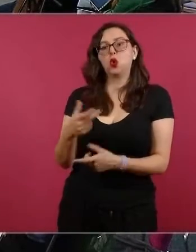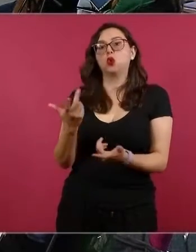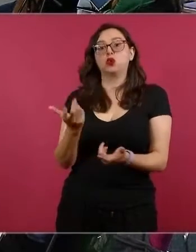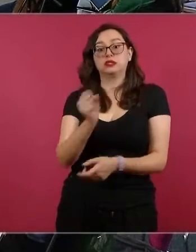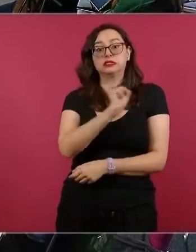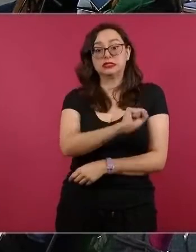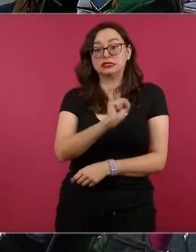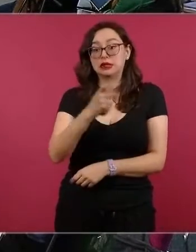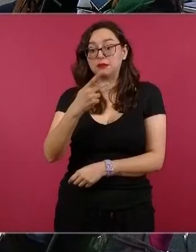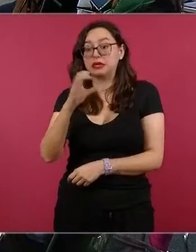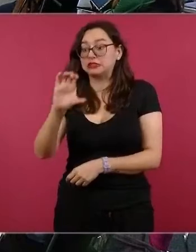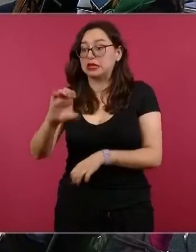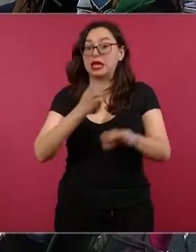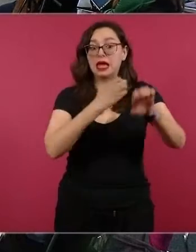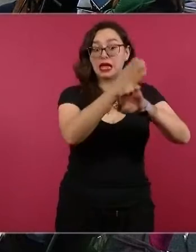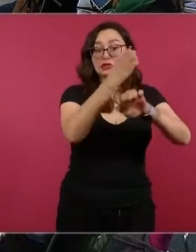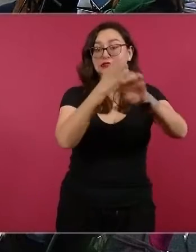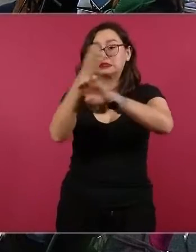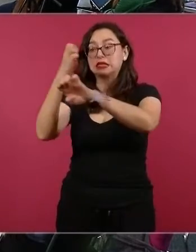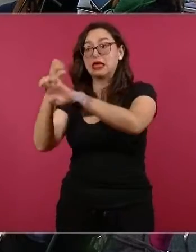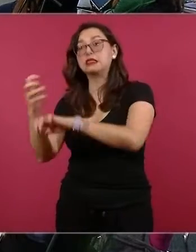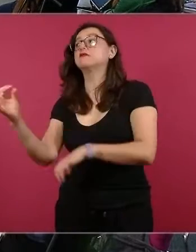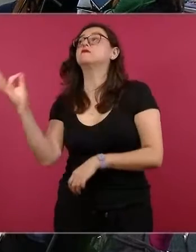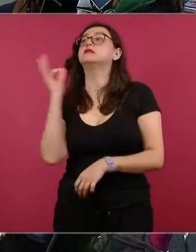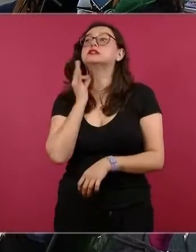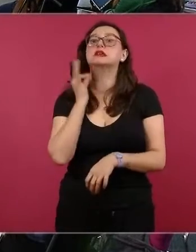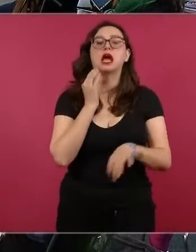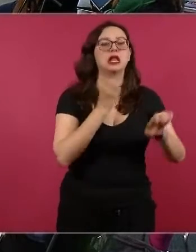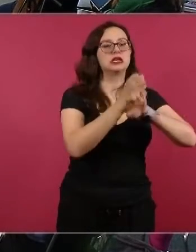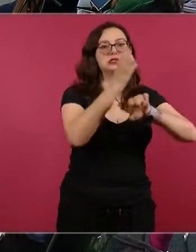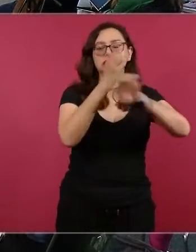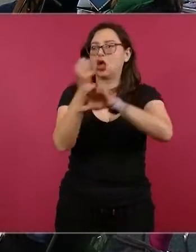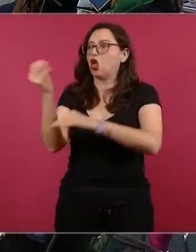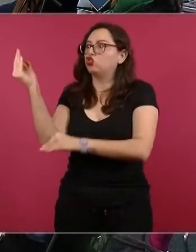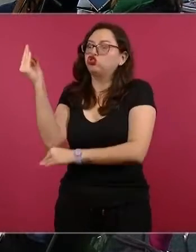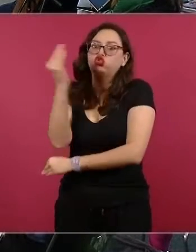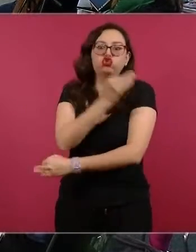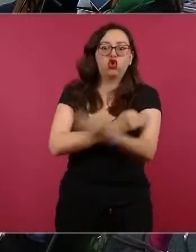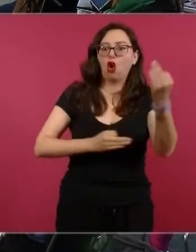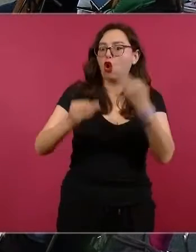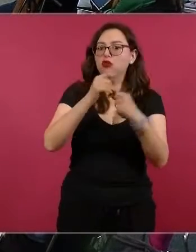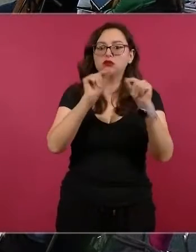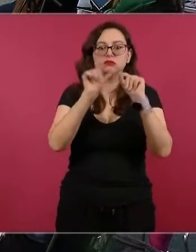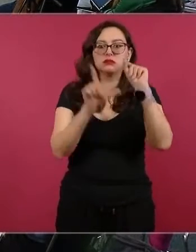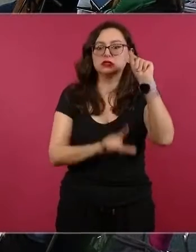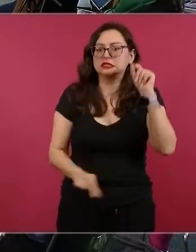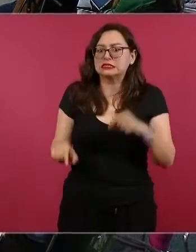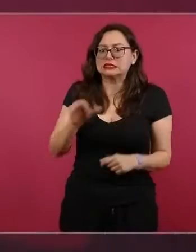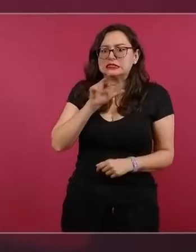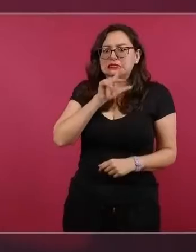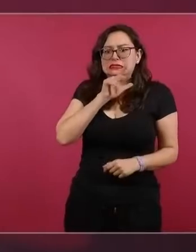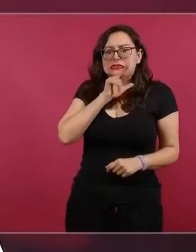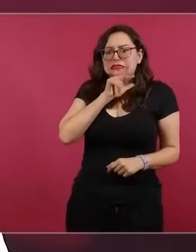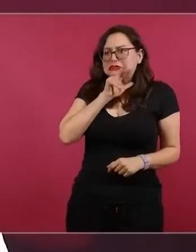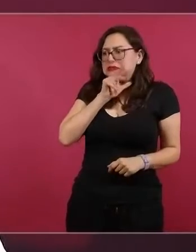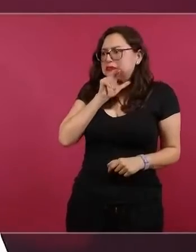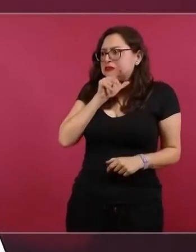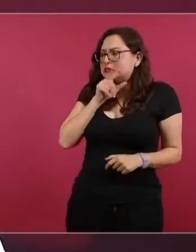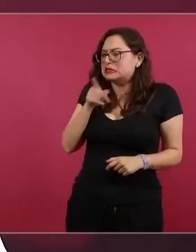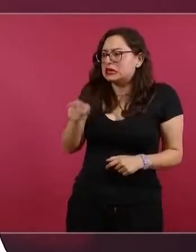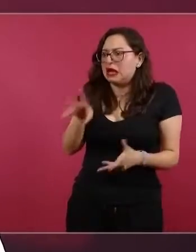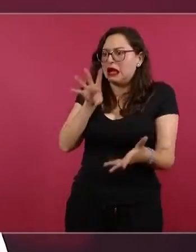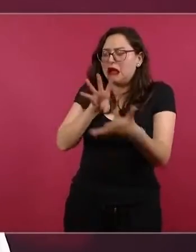los fiscales de las entidades federativas, todos con la misma preocupación, porque la preocupación deriva de